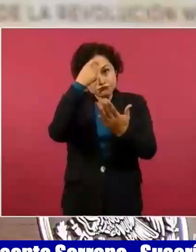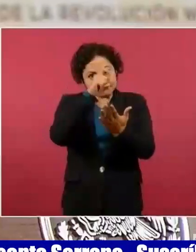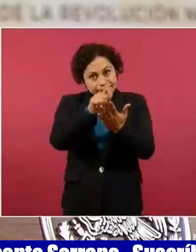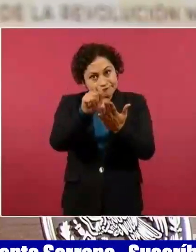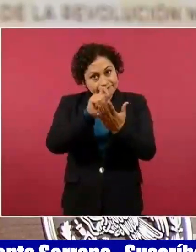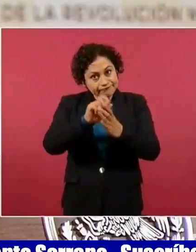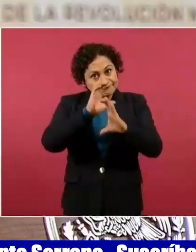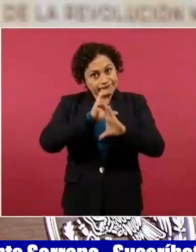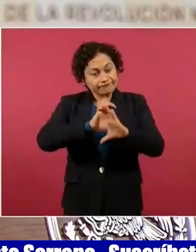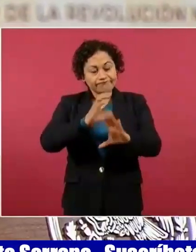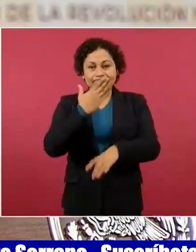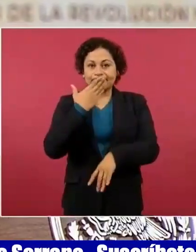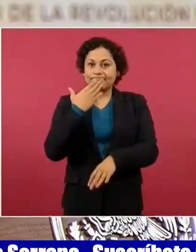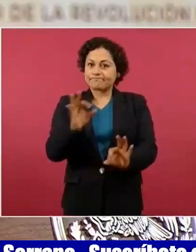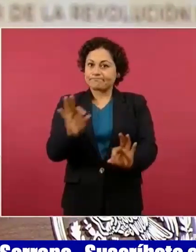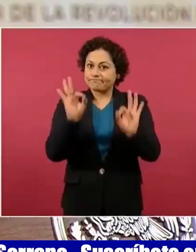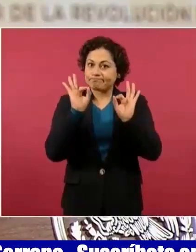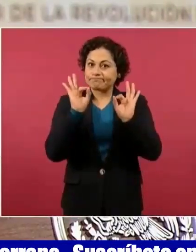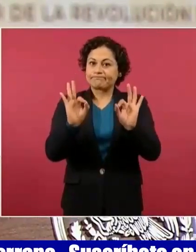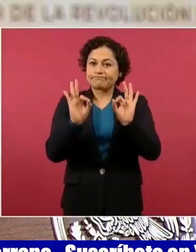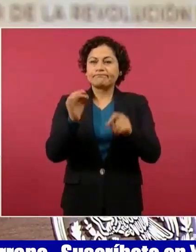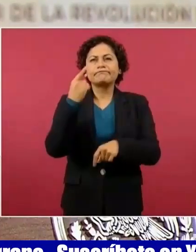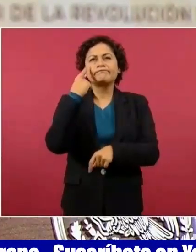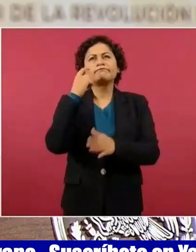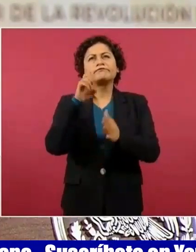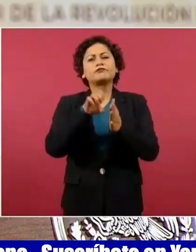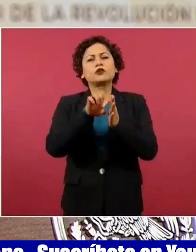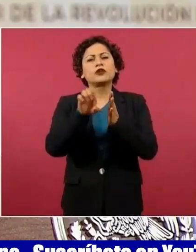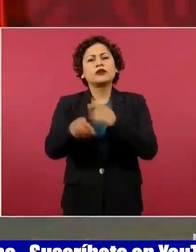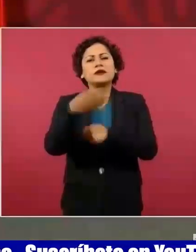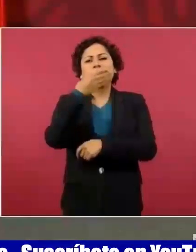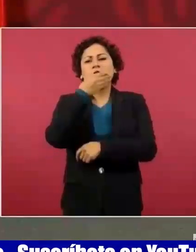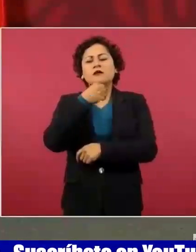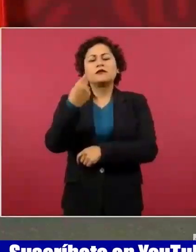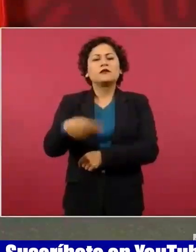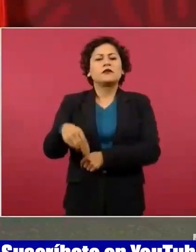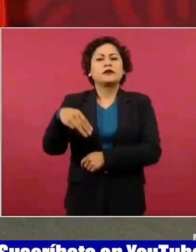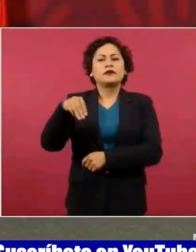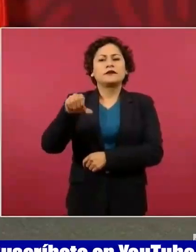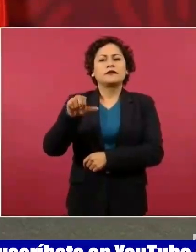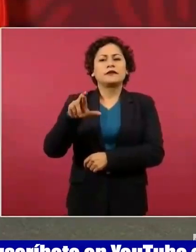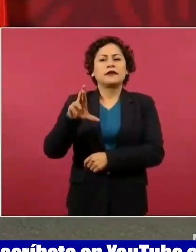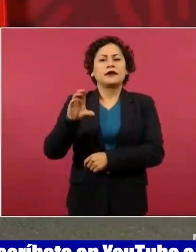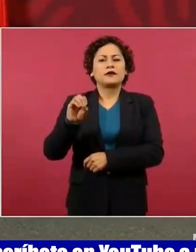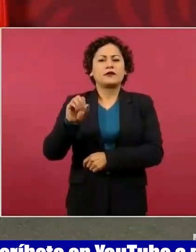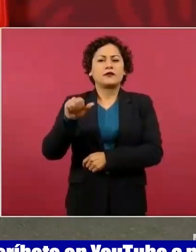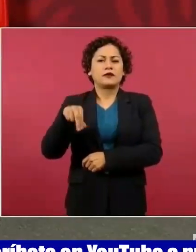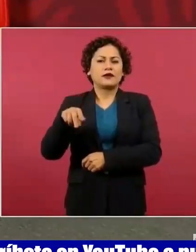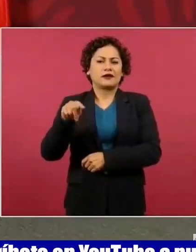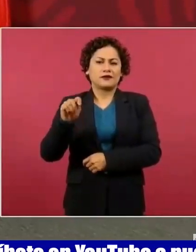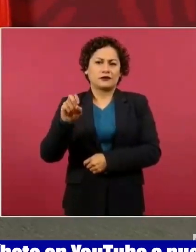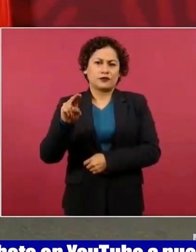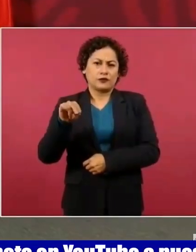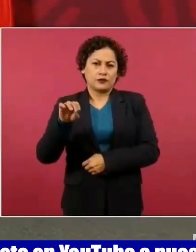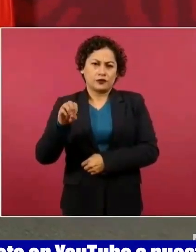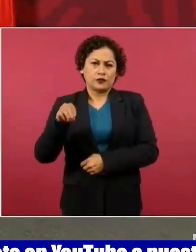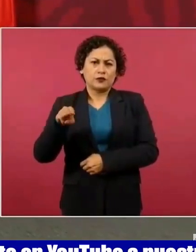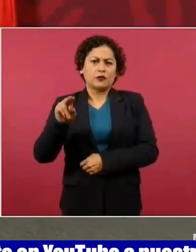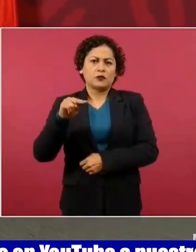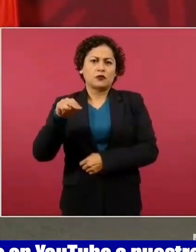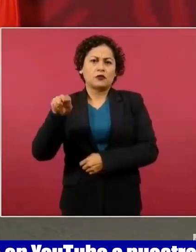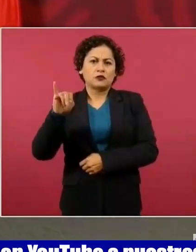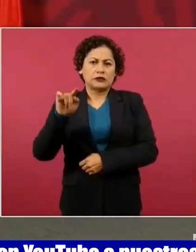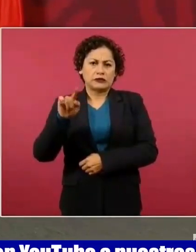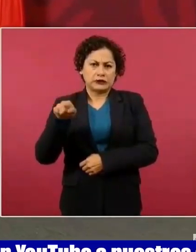Hitler o Stalin, pero no voy a dejar de quererlos, ¿no? Ya ve que el infame de Muñoz Ledo, ese político